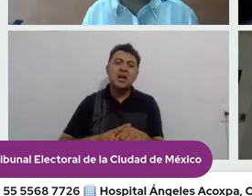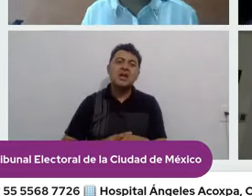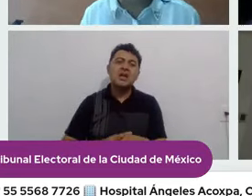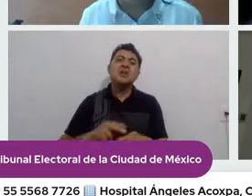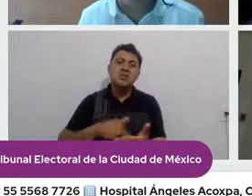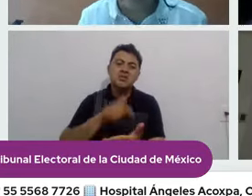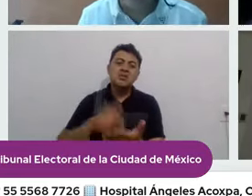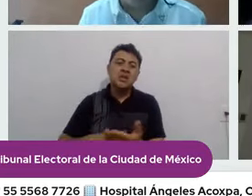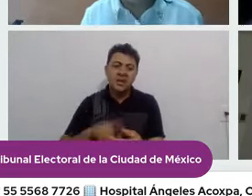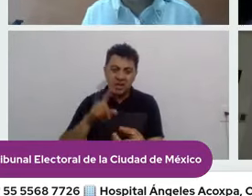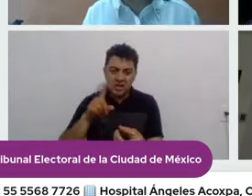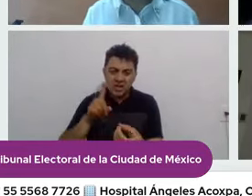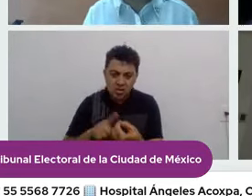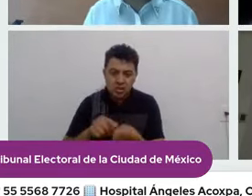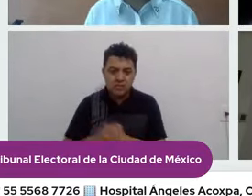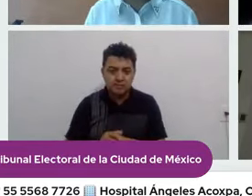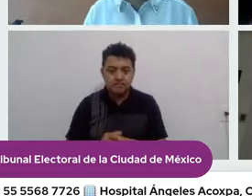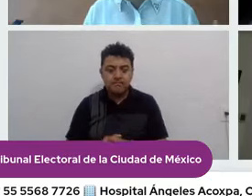por favor, puedan